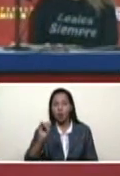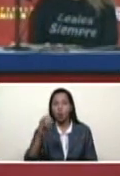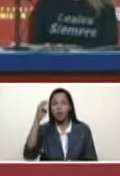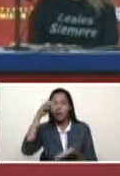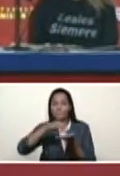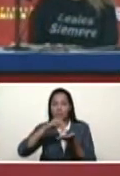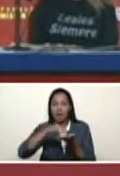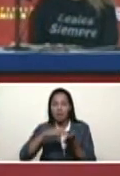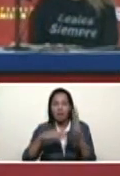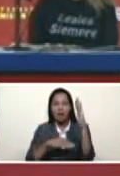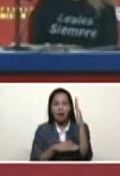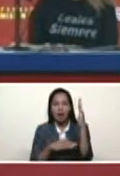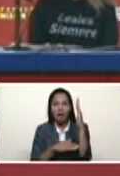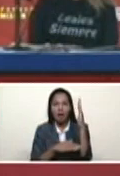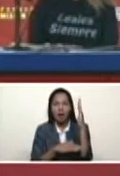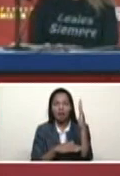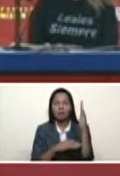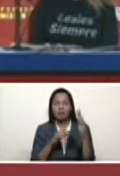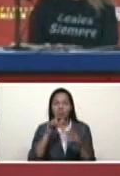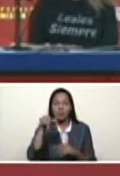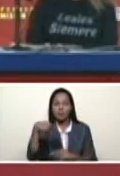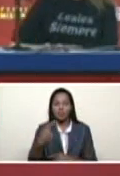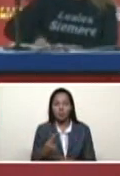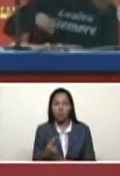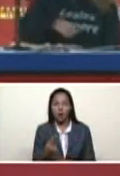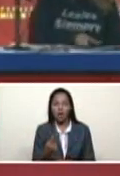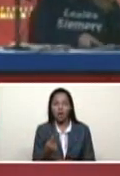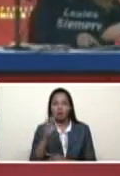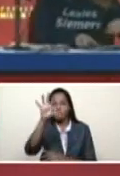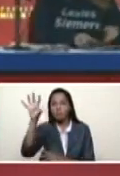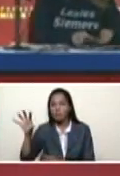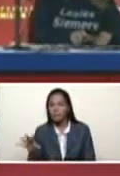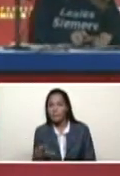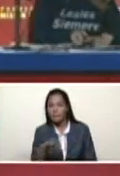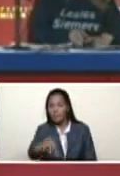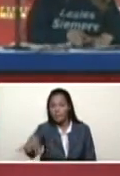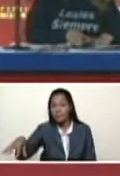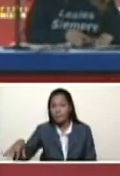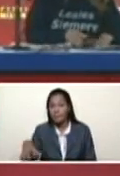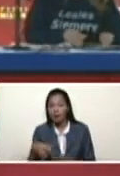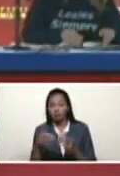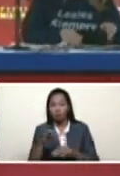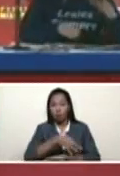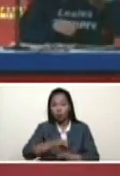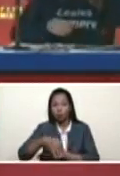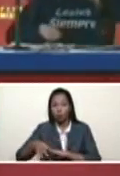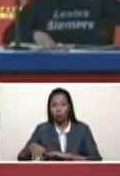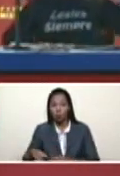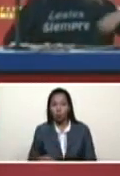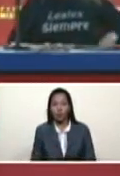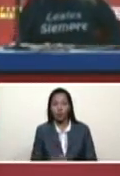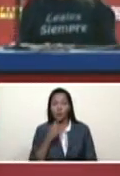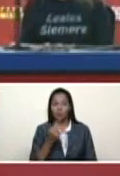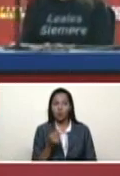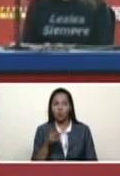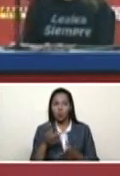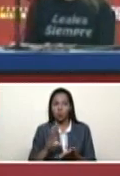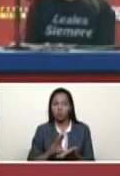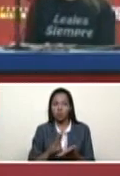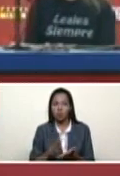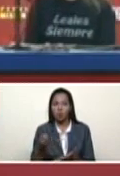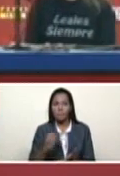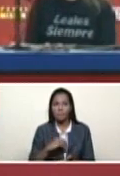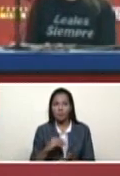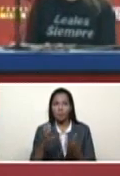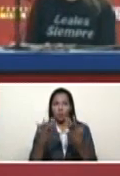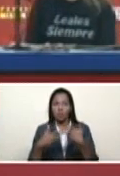Miranda, Lara y luego en el resto del país. Por favor. Bueno, presidente, se trata de unos centros